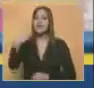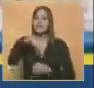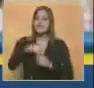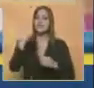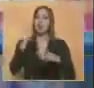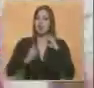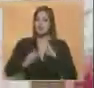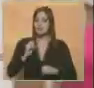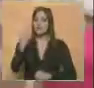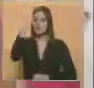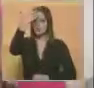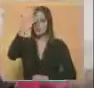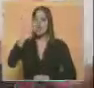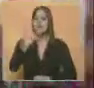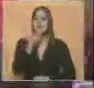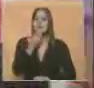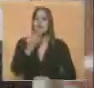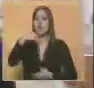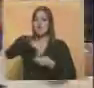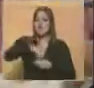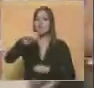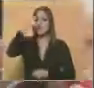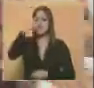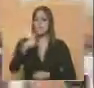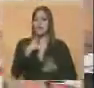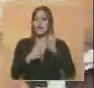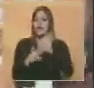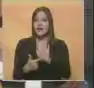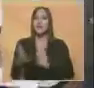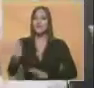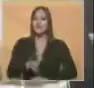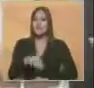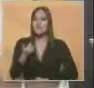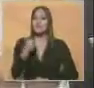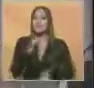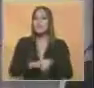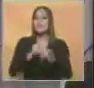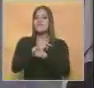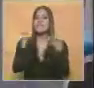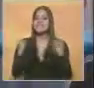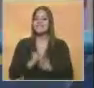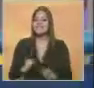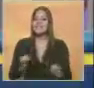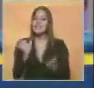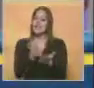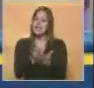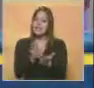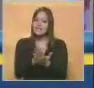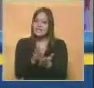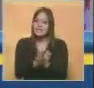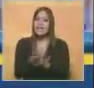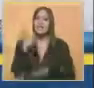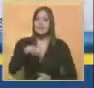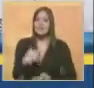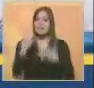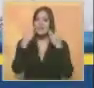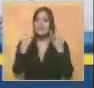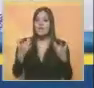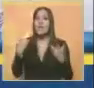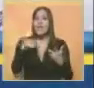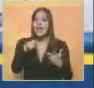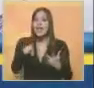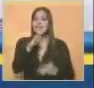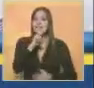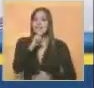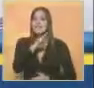y no tanto por dentro, sino por fuera. Y darles un momento de felicidad, de tranquilidad, y hacerlas ver que a pesar de que están